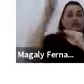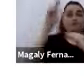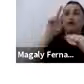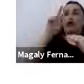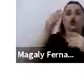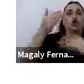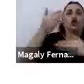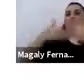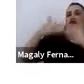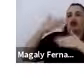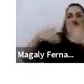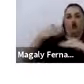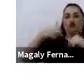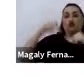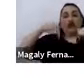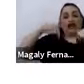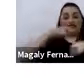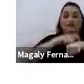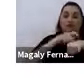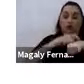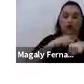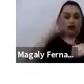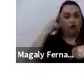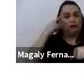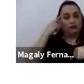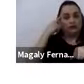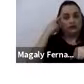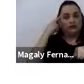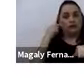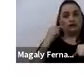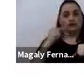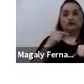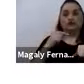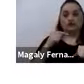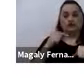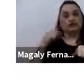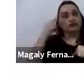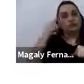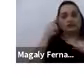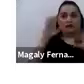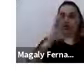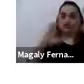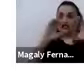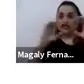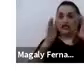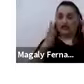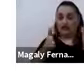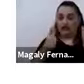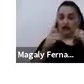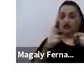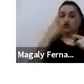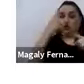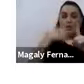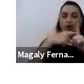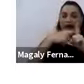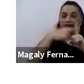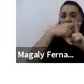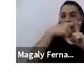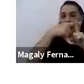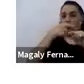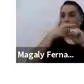que en este momento se considera por la inmensa mayoría de los científicos que es 1,5 grados por encima de los